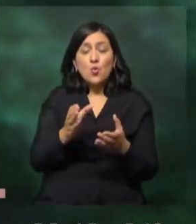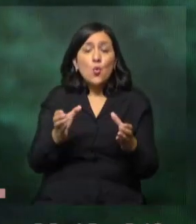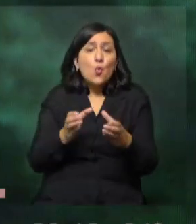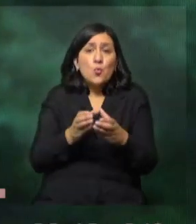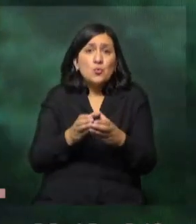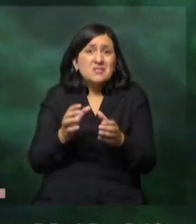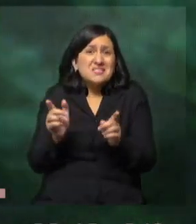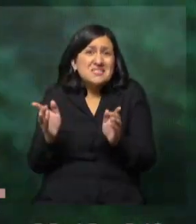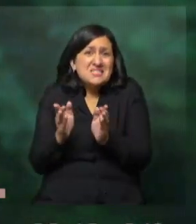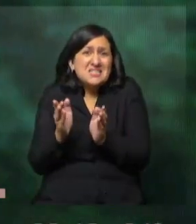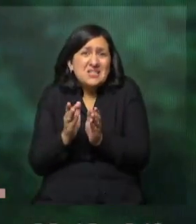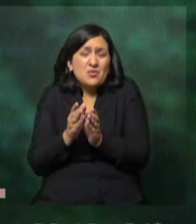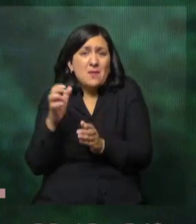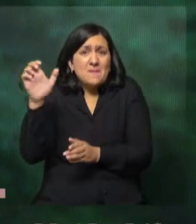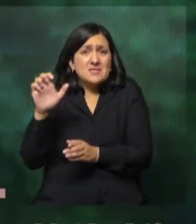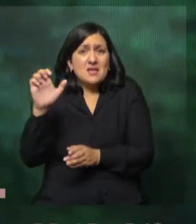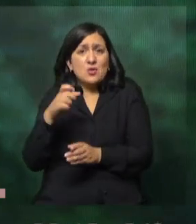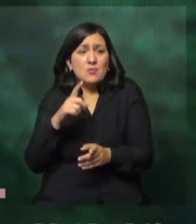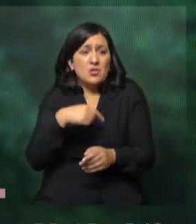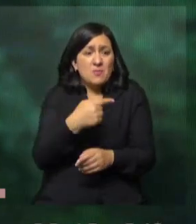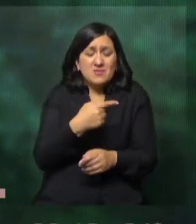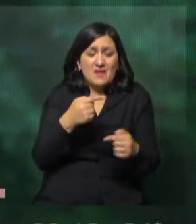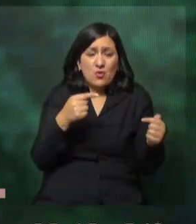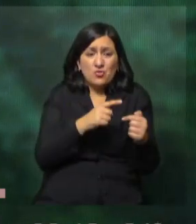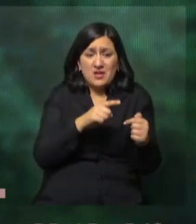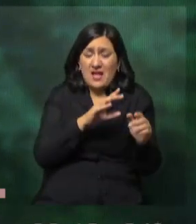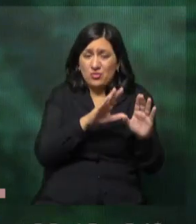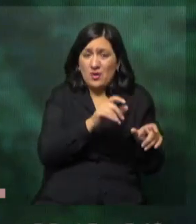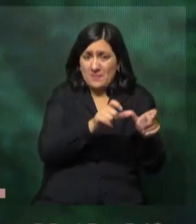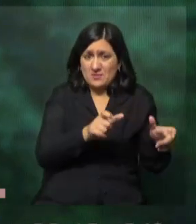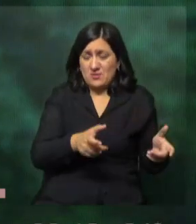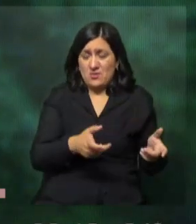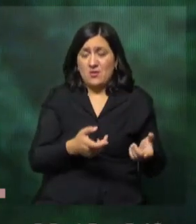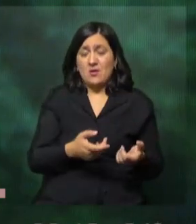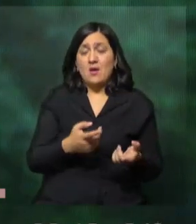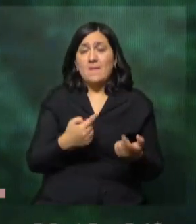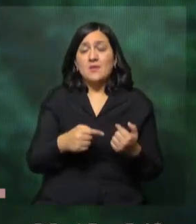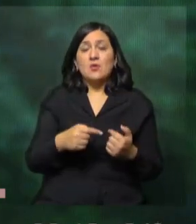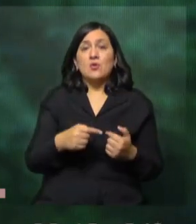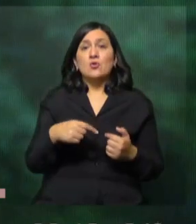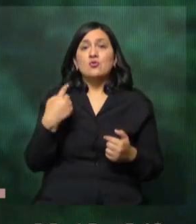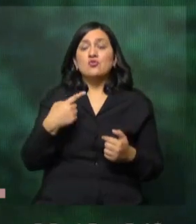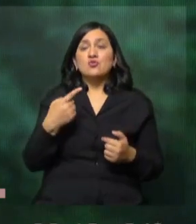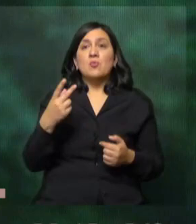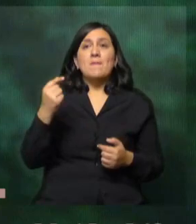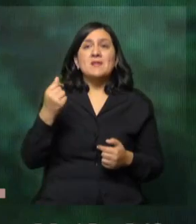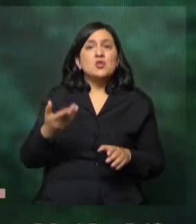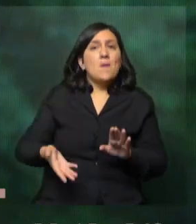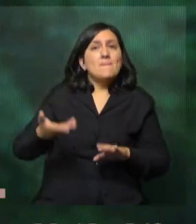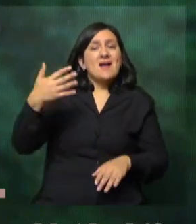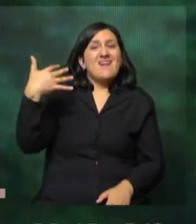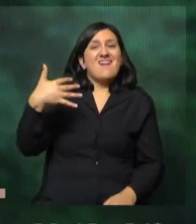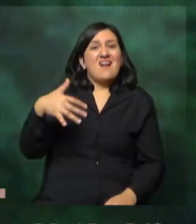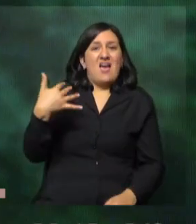y va a perjudicar a todo el mundo, lo dice. Ahora, a nivel residencial, somos de las tarifas más elevadas, estamos en el primer